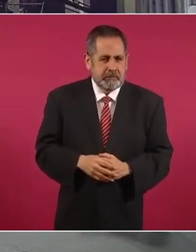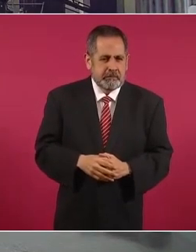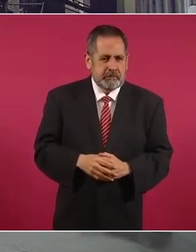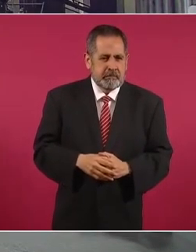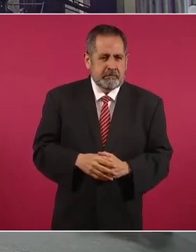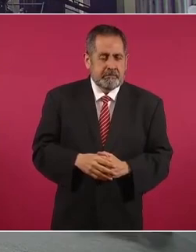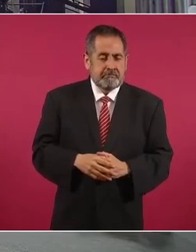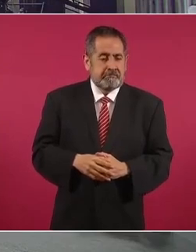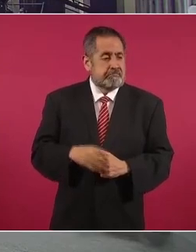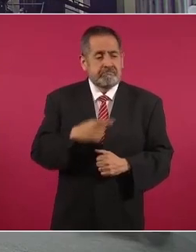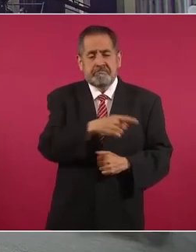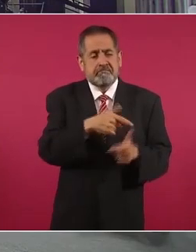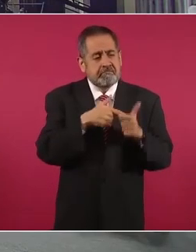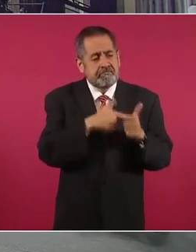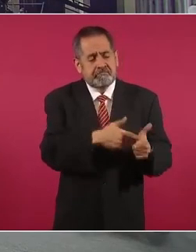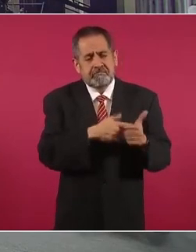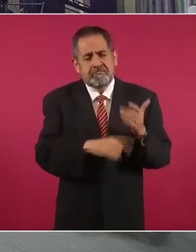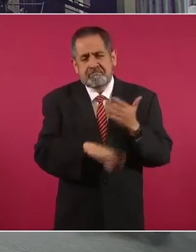Van a seguir,